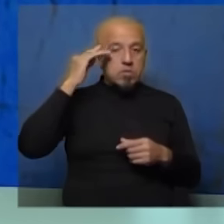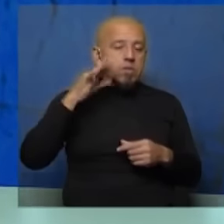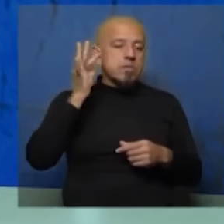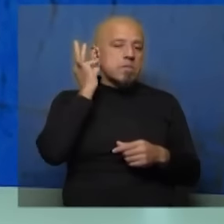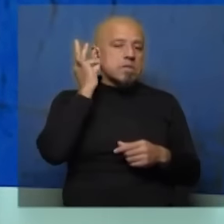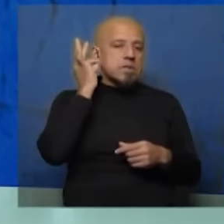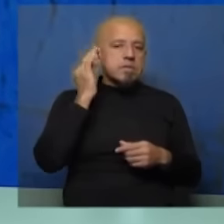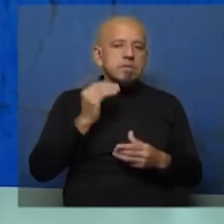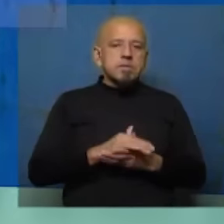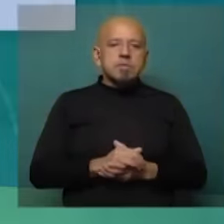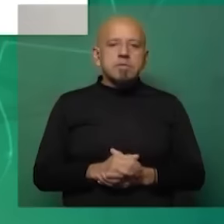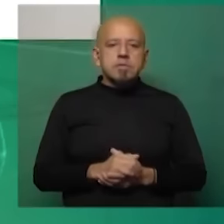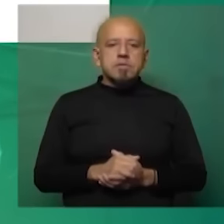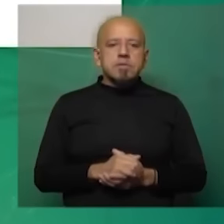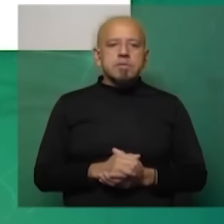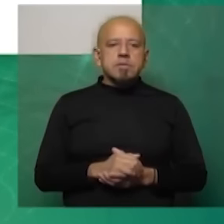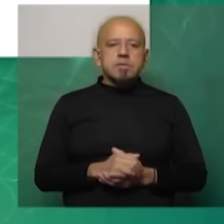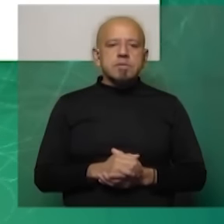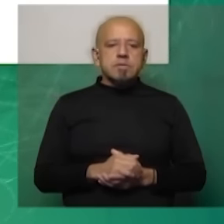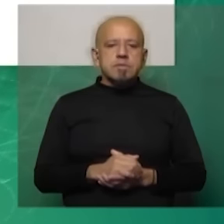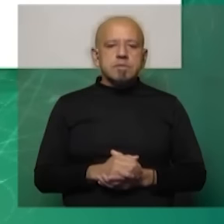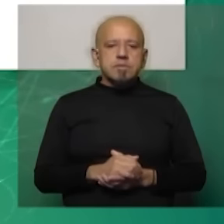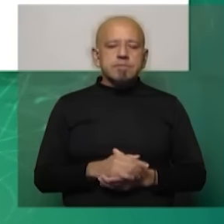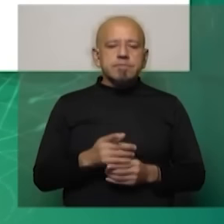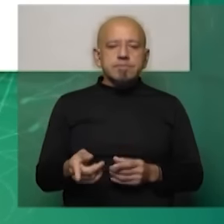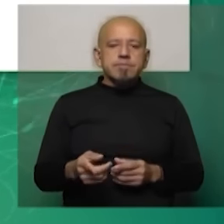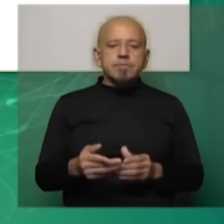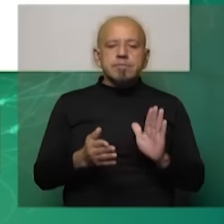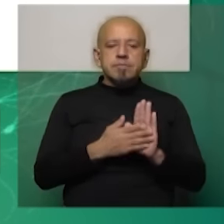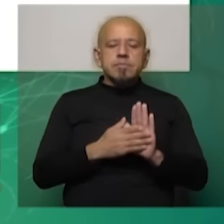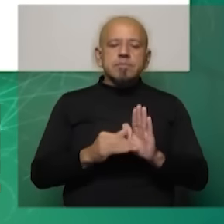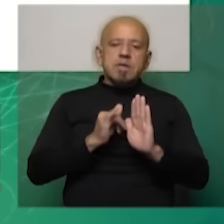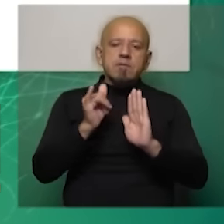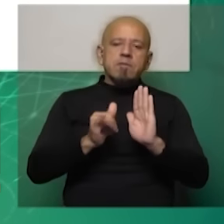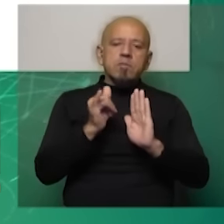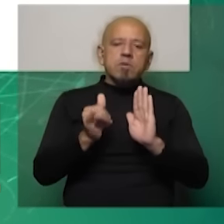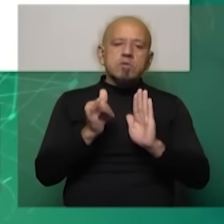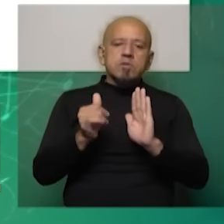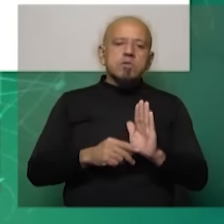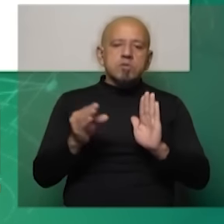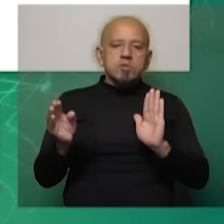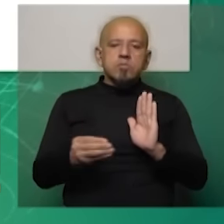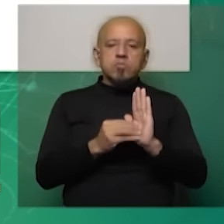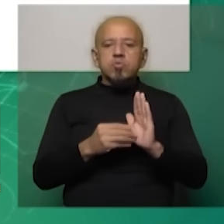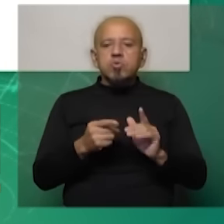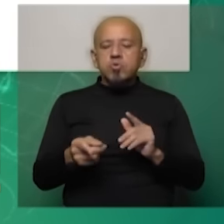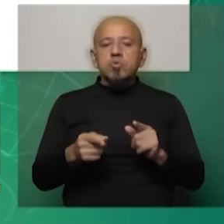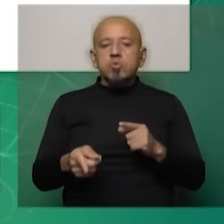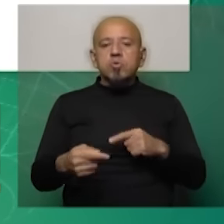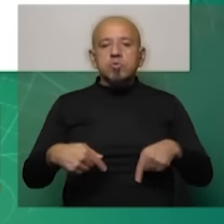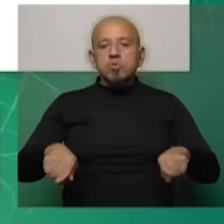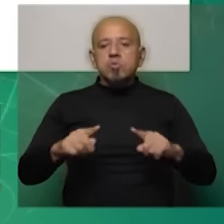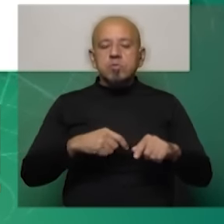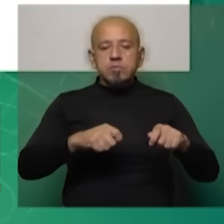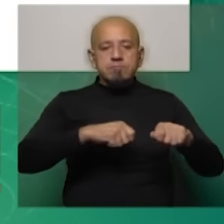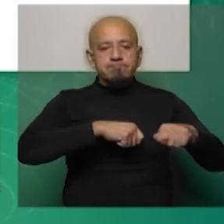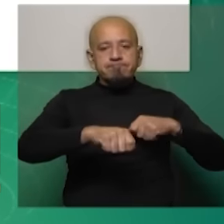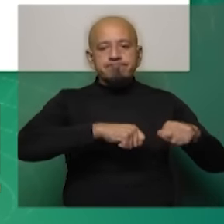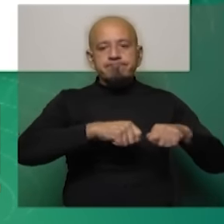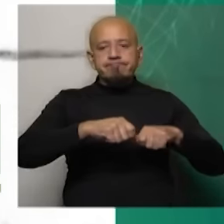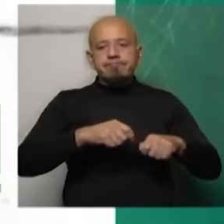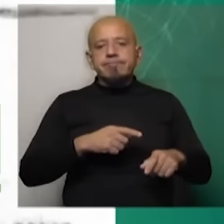narcotraficante Sebastián Marcet. La información fue publicada por el semanario Búsqueda y agrega que la investigación fiscal sobre la destrucción de esos